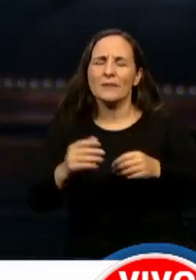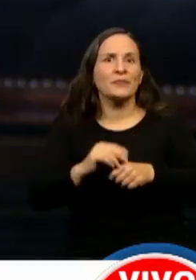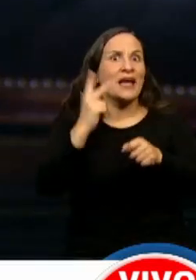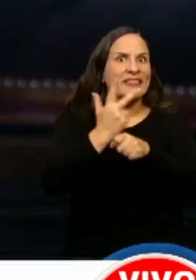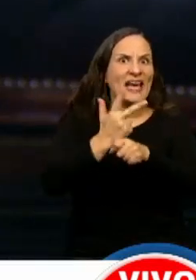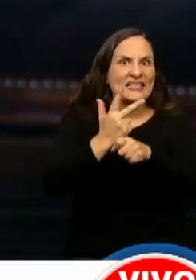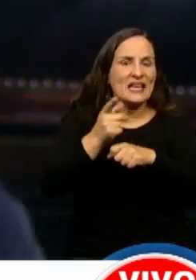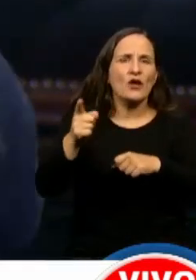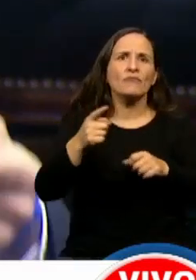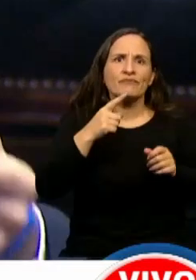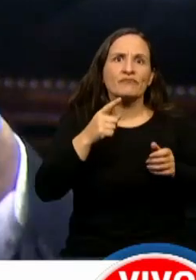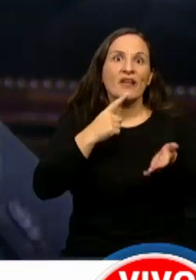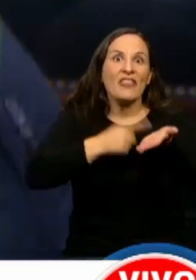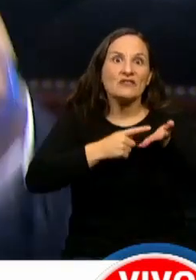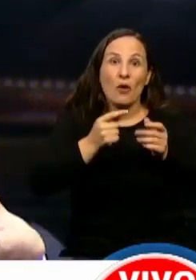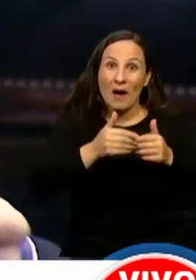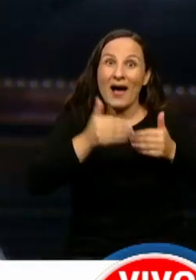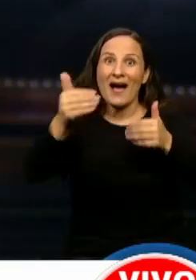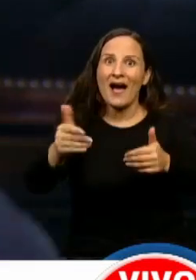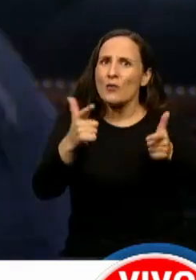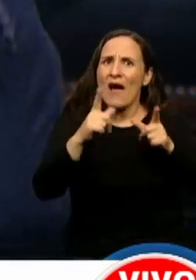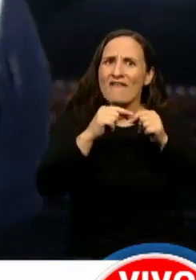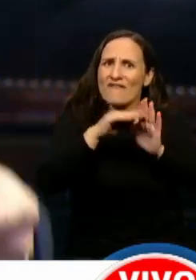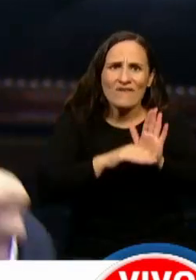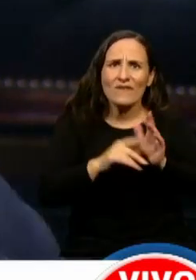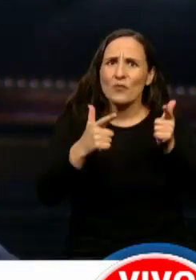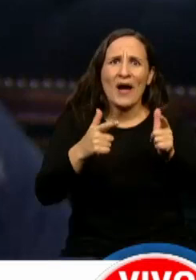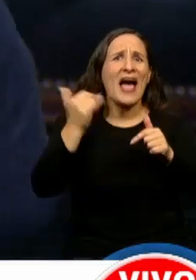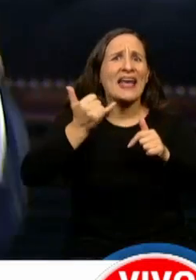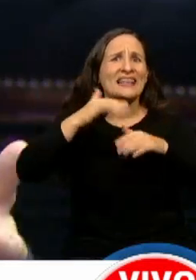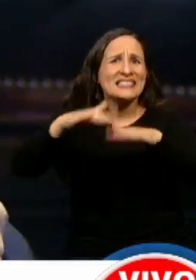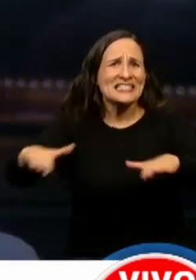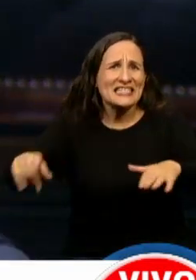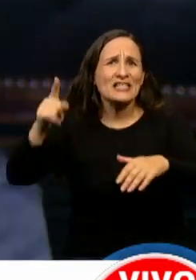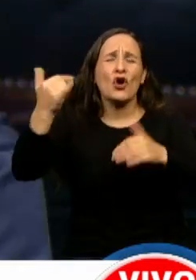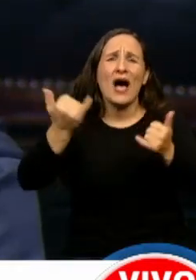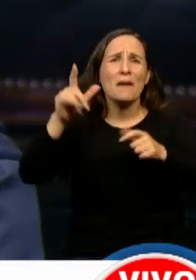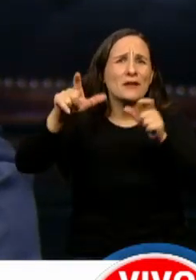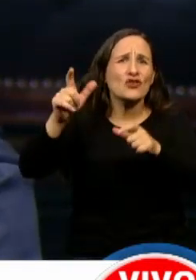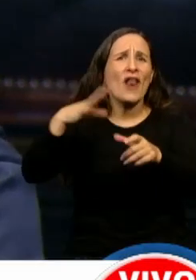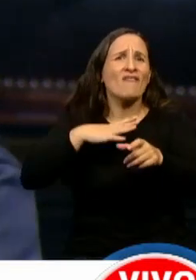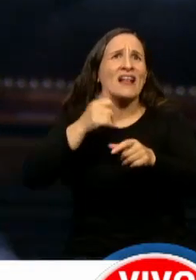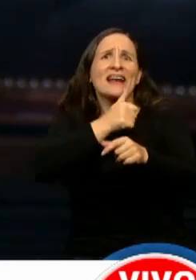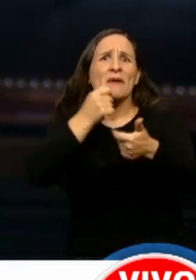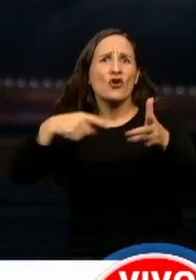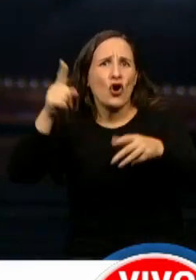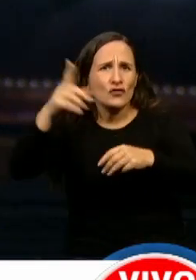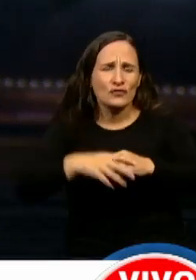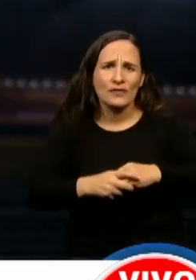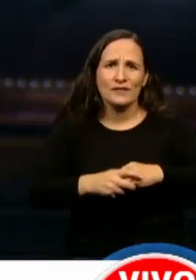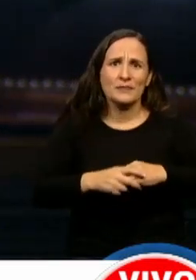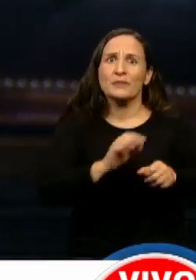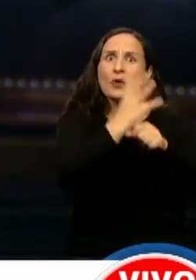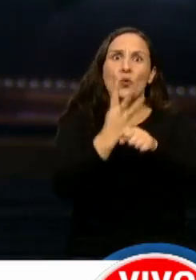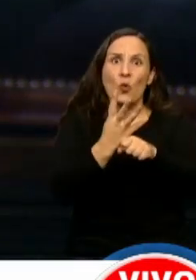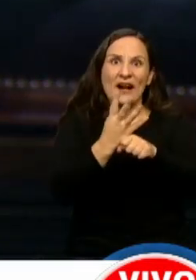si van a prorrogar la medida porque no hay cronograma, hay muchísima incertidumbre, hay chiquitos, hay gente que no tiene medicamentos. Cuarto, si van a